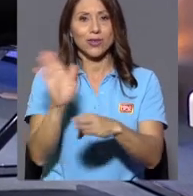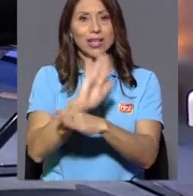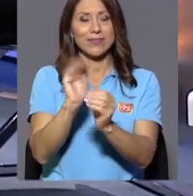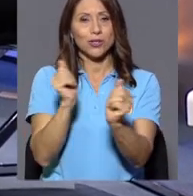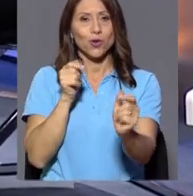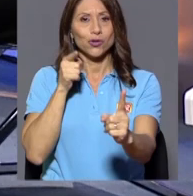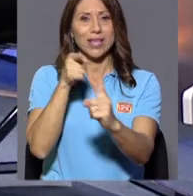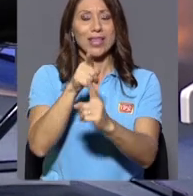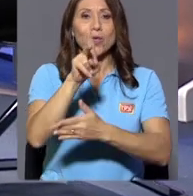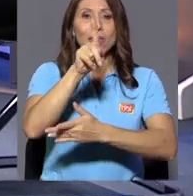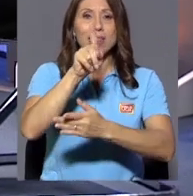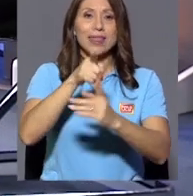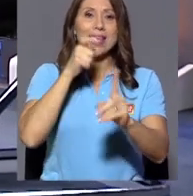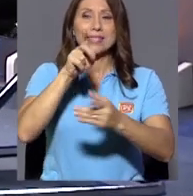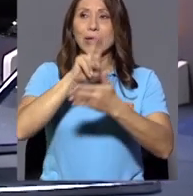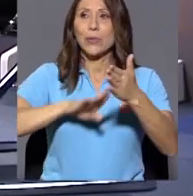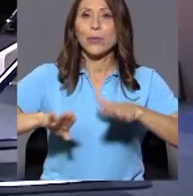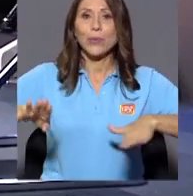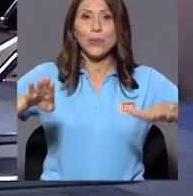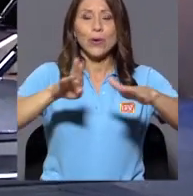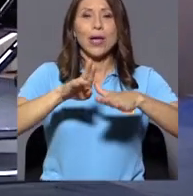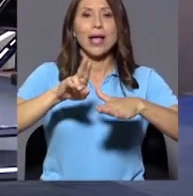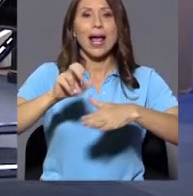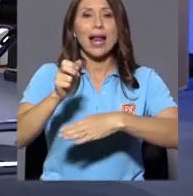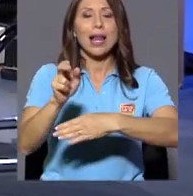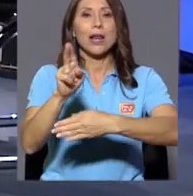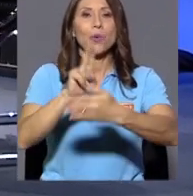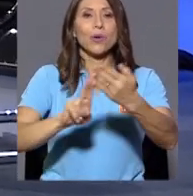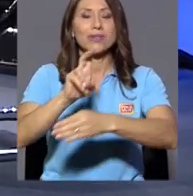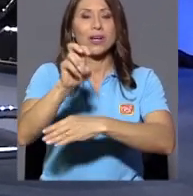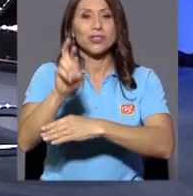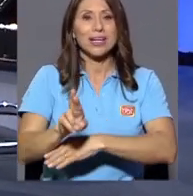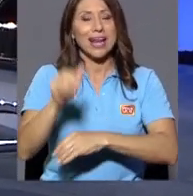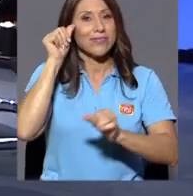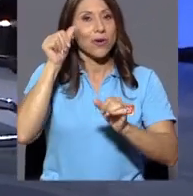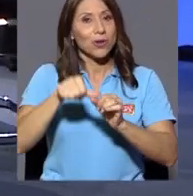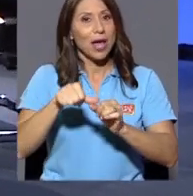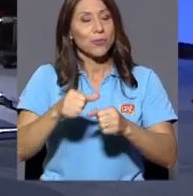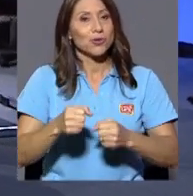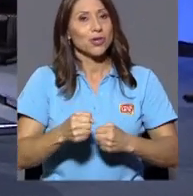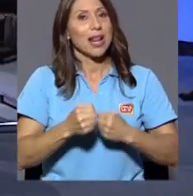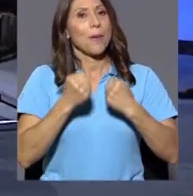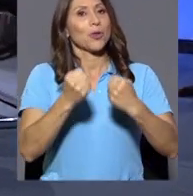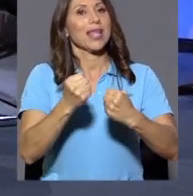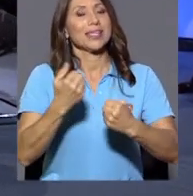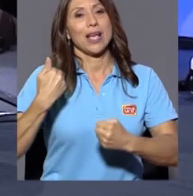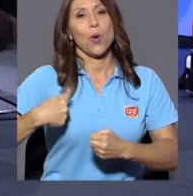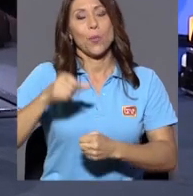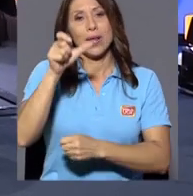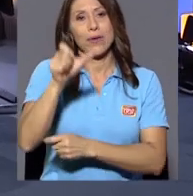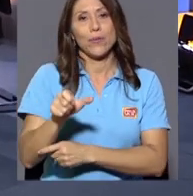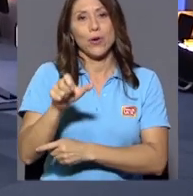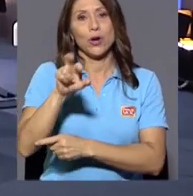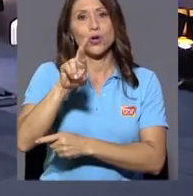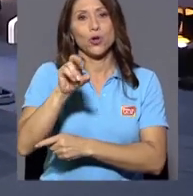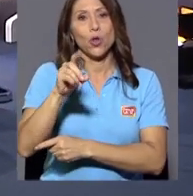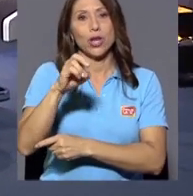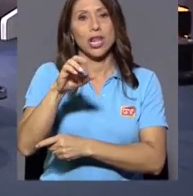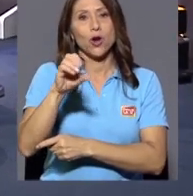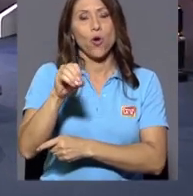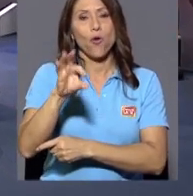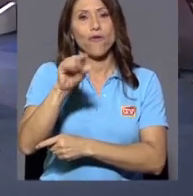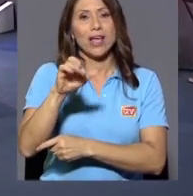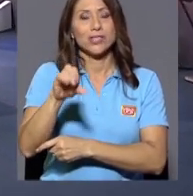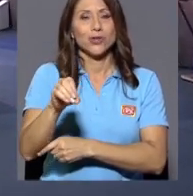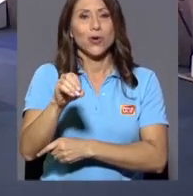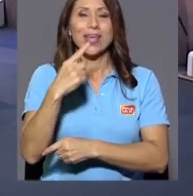televisión con sentido desde los estudios del canal universidad de costa rica y recordamos la potencia de lo digo fácil nos insistía